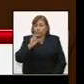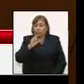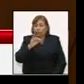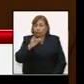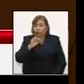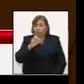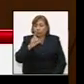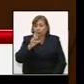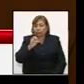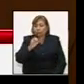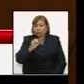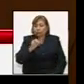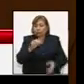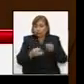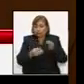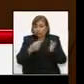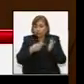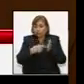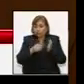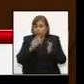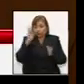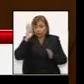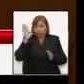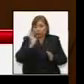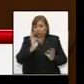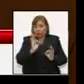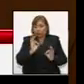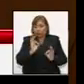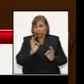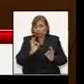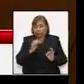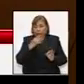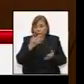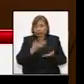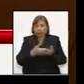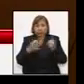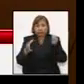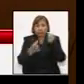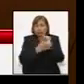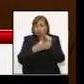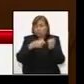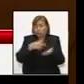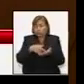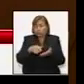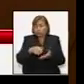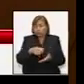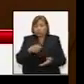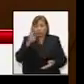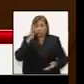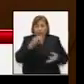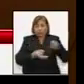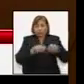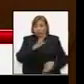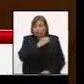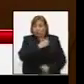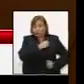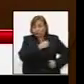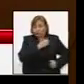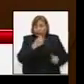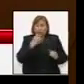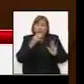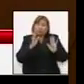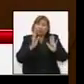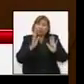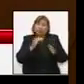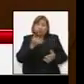Perdóneme, acá está la orden judicial, ¿eh? No lo estoy inventando yo. Aquí está la orden judicial que dice que es policía judicial. Si es que, en